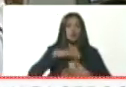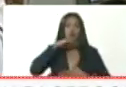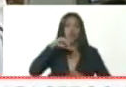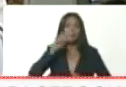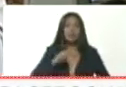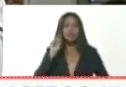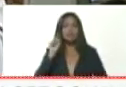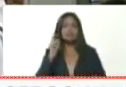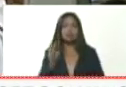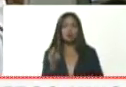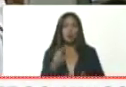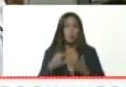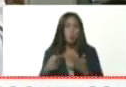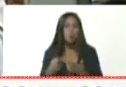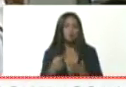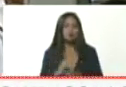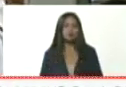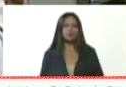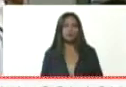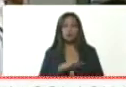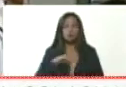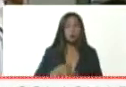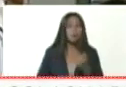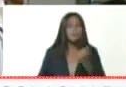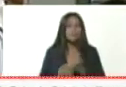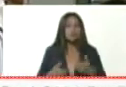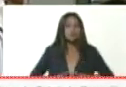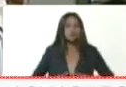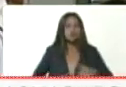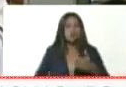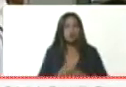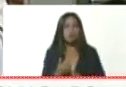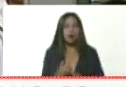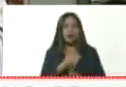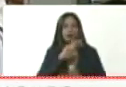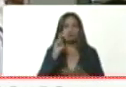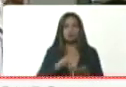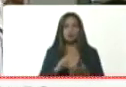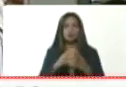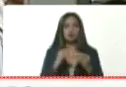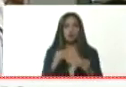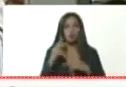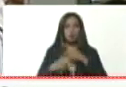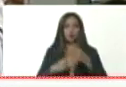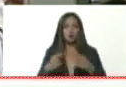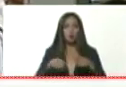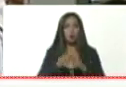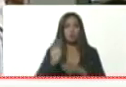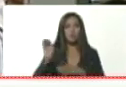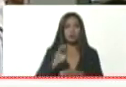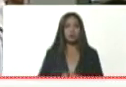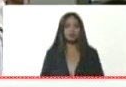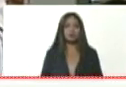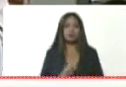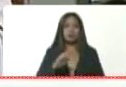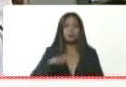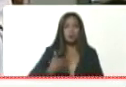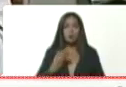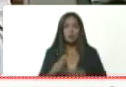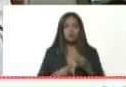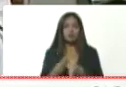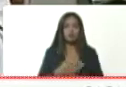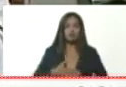necesidades estamos empeñados en el esfuerzo nacional para que todo lo que produzca el país como usted lo ha dicho tenemos todos para